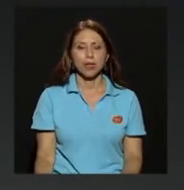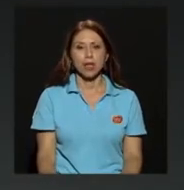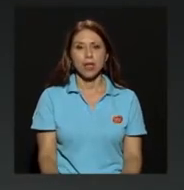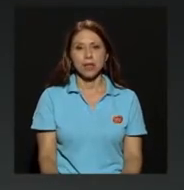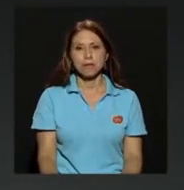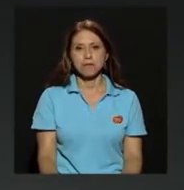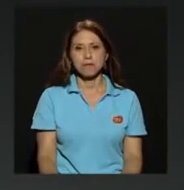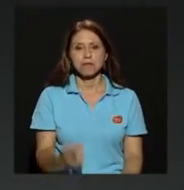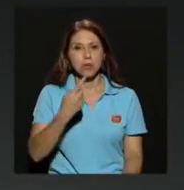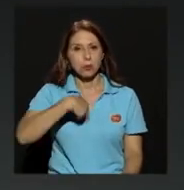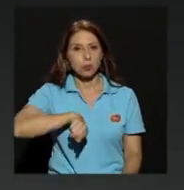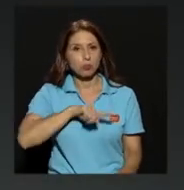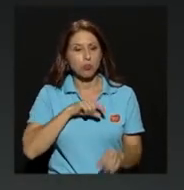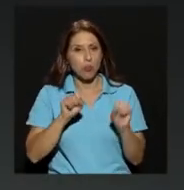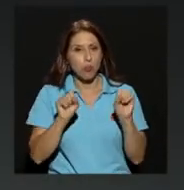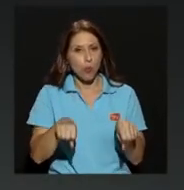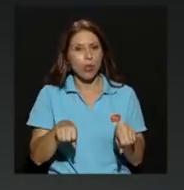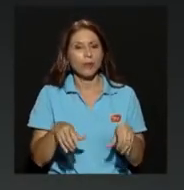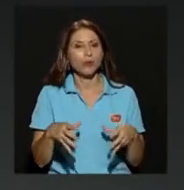Podemos